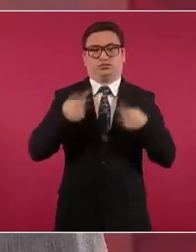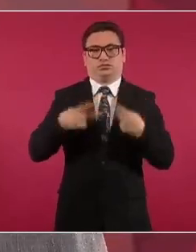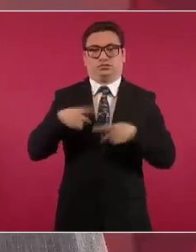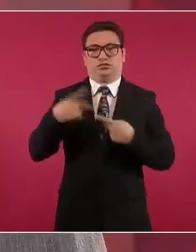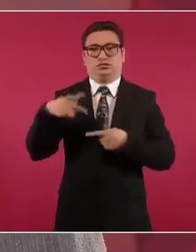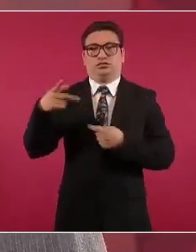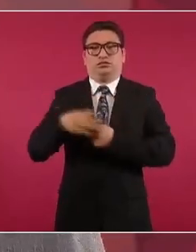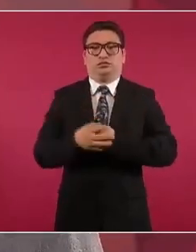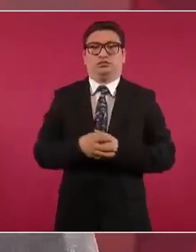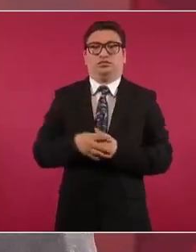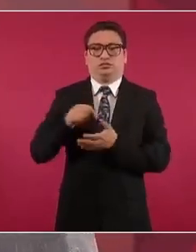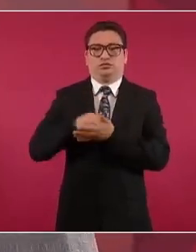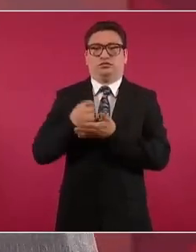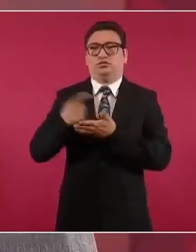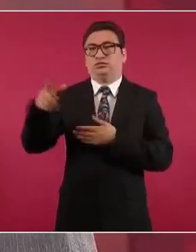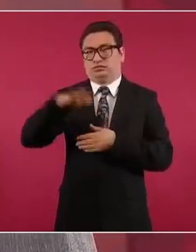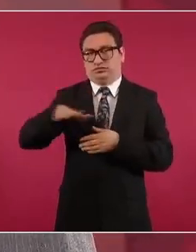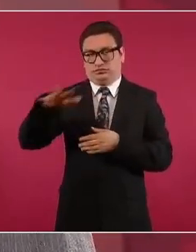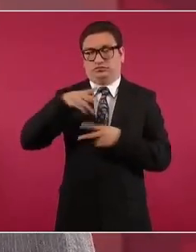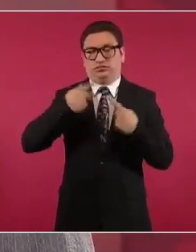Eso es bueno.